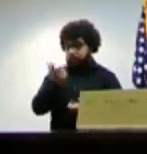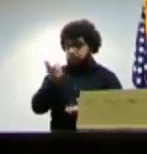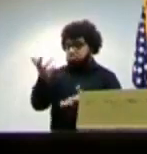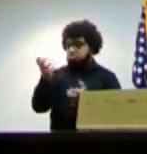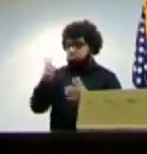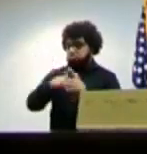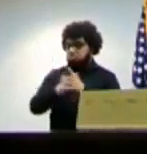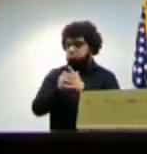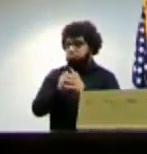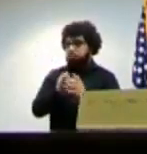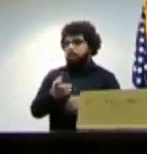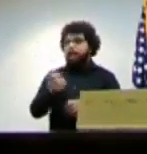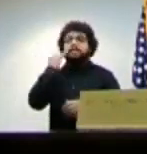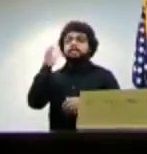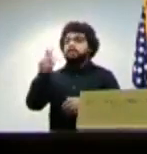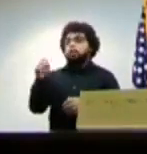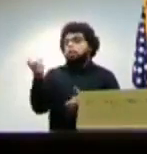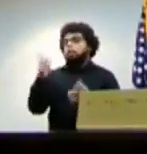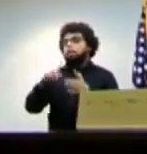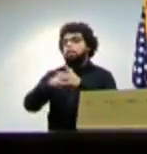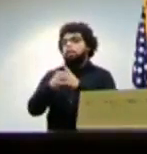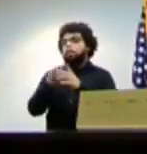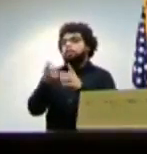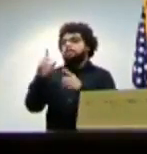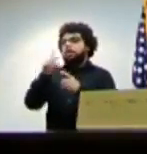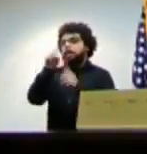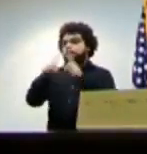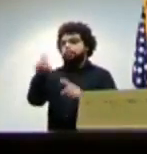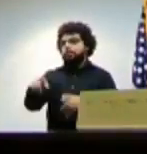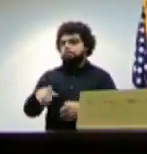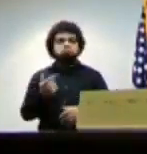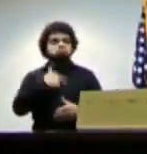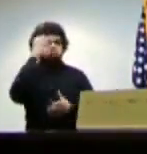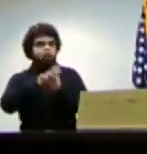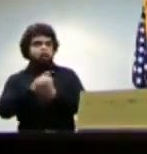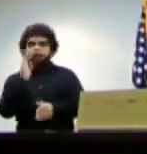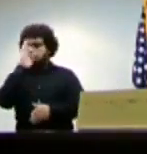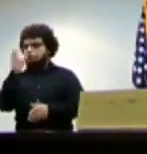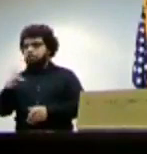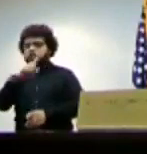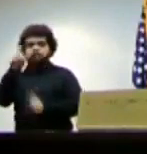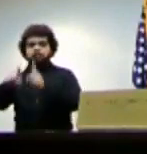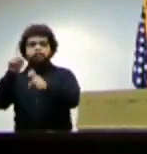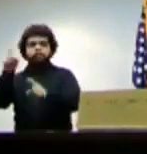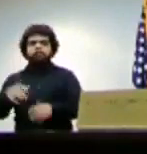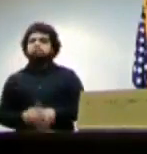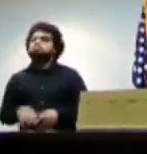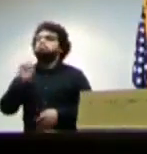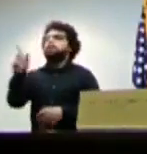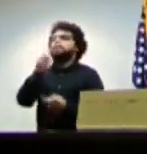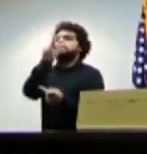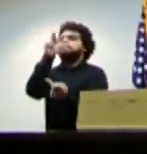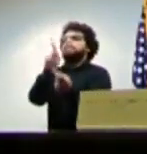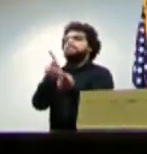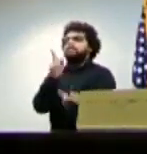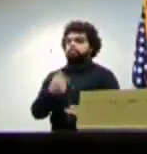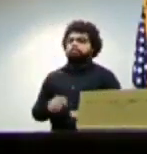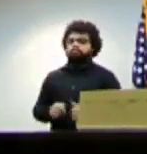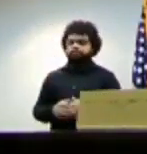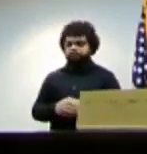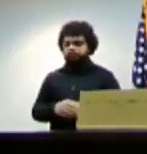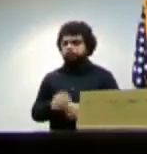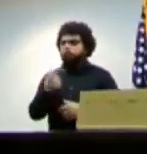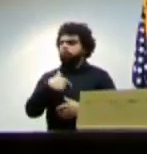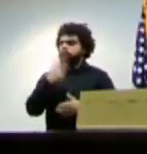Si no, comenzamos con preguntas. Yo creo que podemos ir directo a las preguntas. Perfecto, señor presidente. Vamos a eso. Quiero comenzar porque